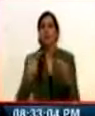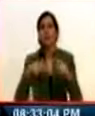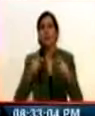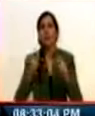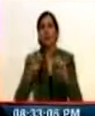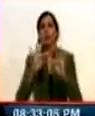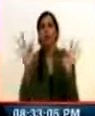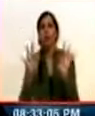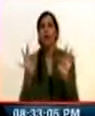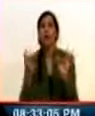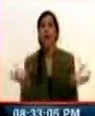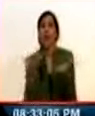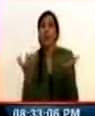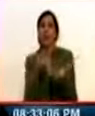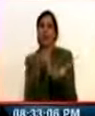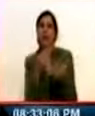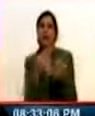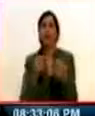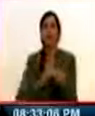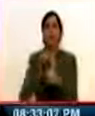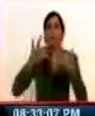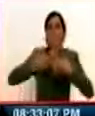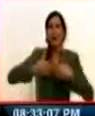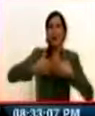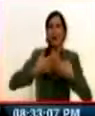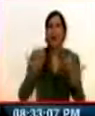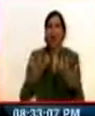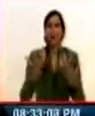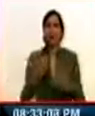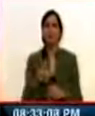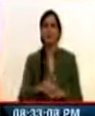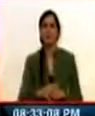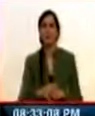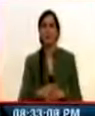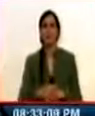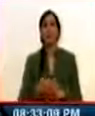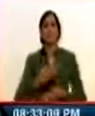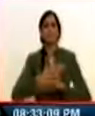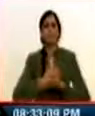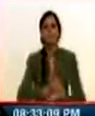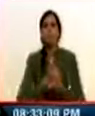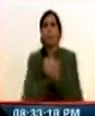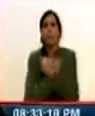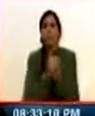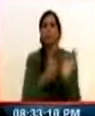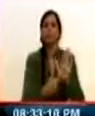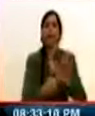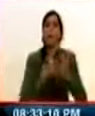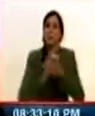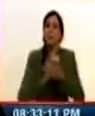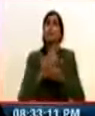calefacción gratuita. Eso es Venezuela en los Estados Unidos, llevando amor, llevando solidaridad y llevando amistad.